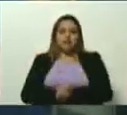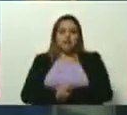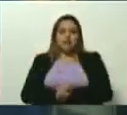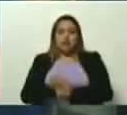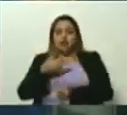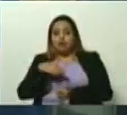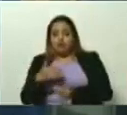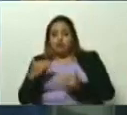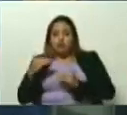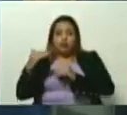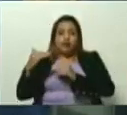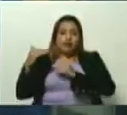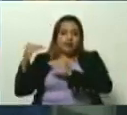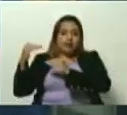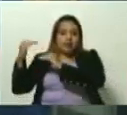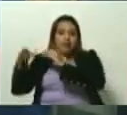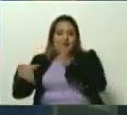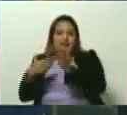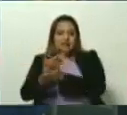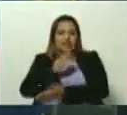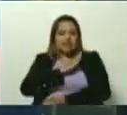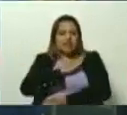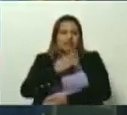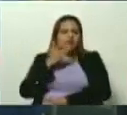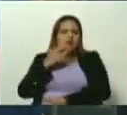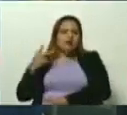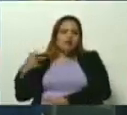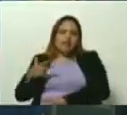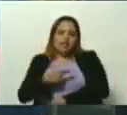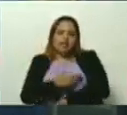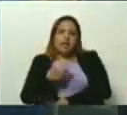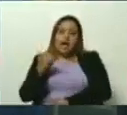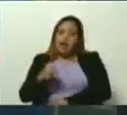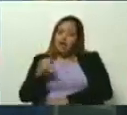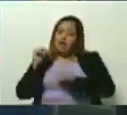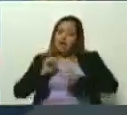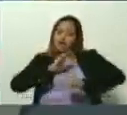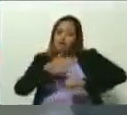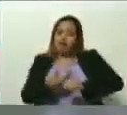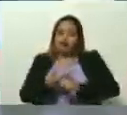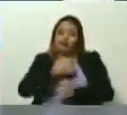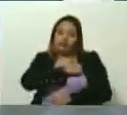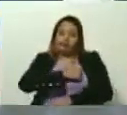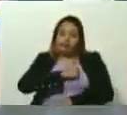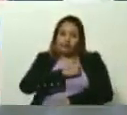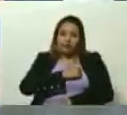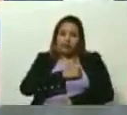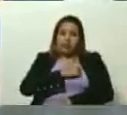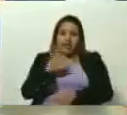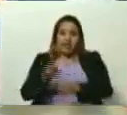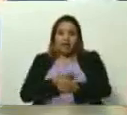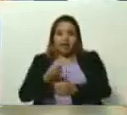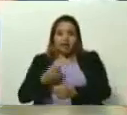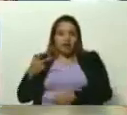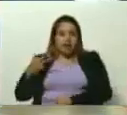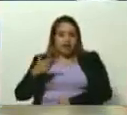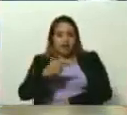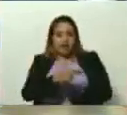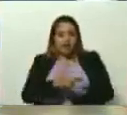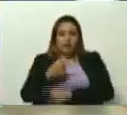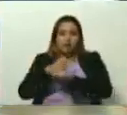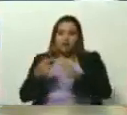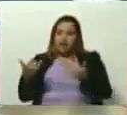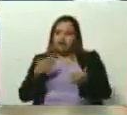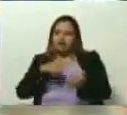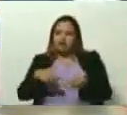subiendo los niveles, bueno, hasta tener este caso en Tejería que fue bastante dramático y lamentable, nuestros hermanos de las tejerías, pero que ya